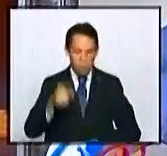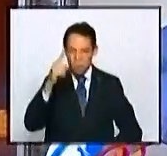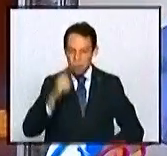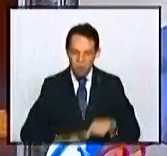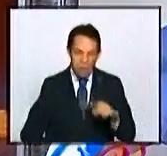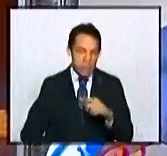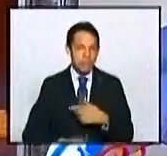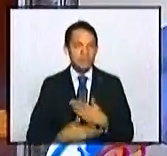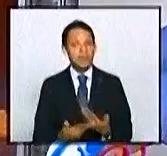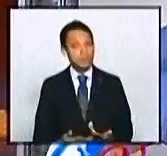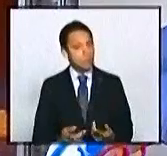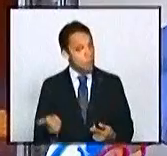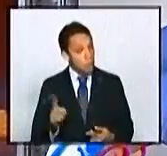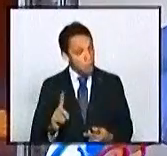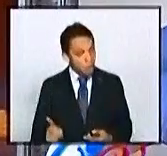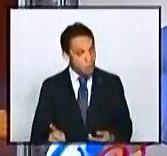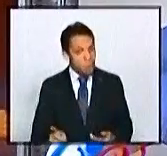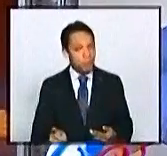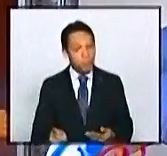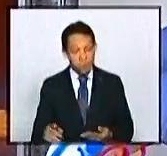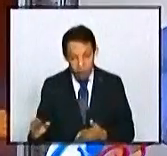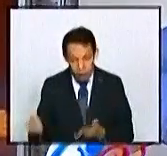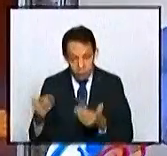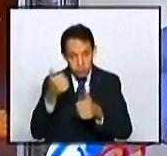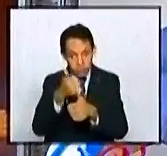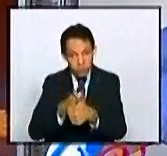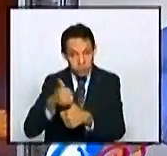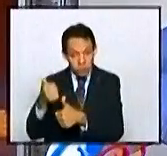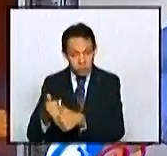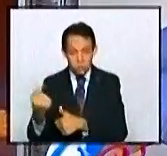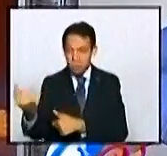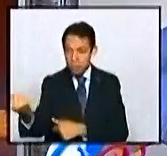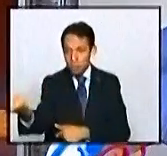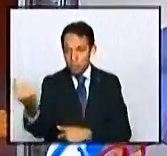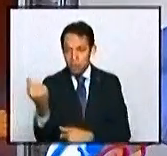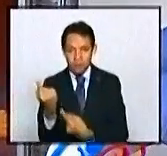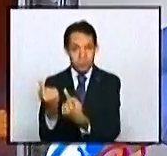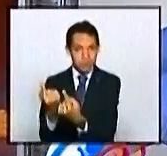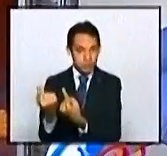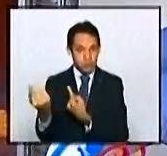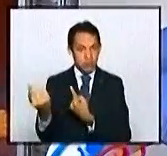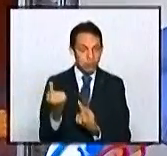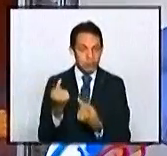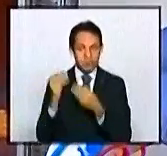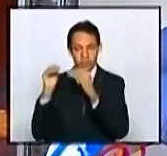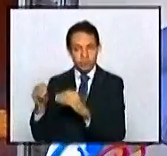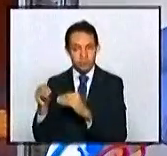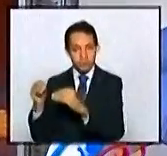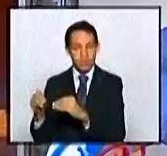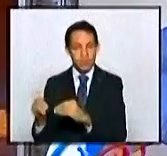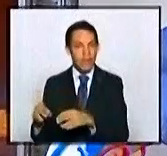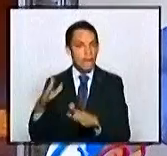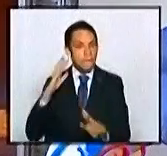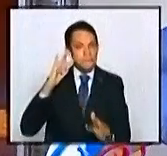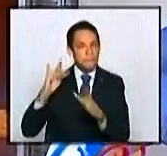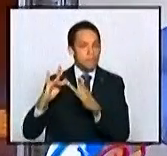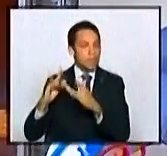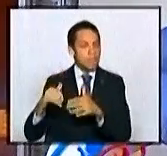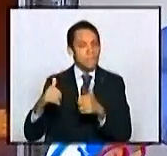usted cree. Pero lo que nosotros vemos en la consulta es maravilloso. Los resultados